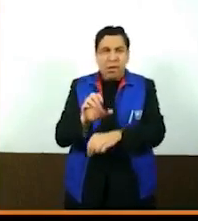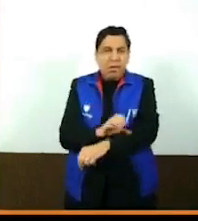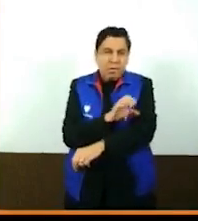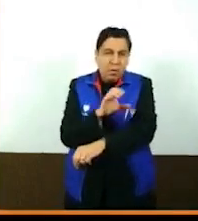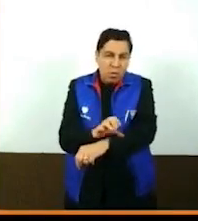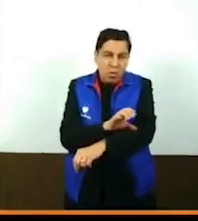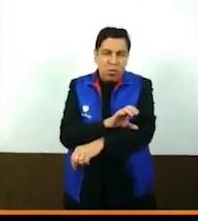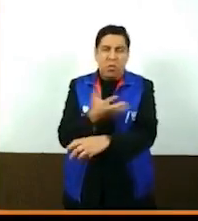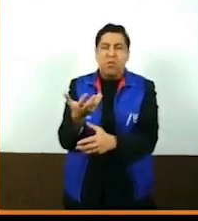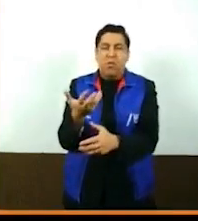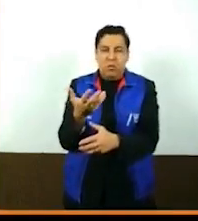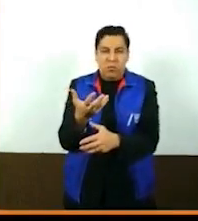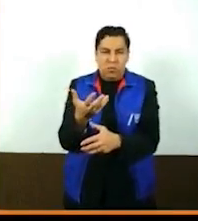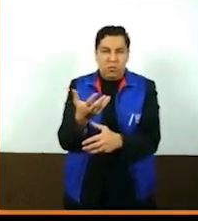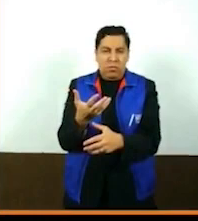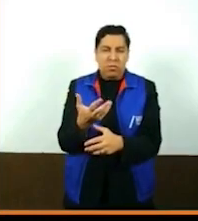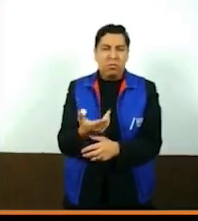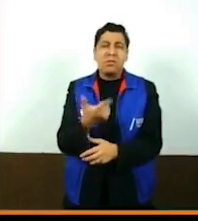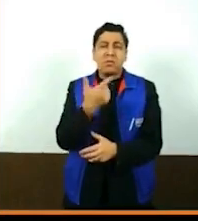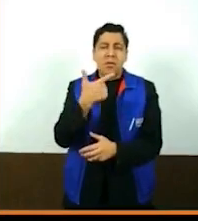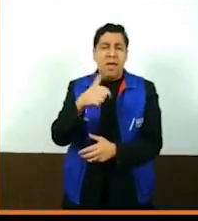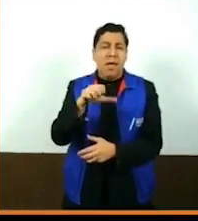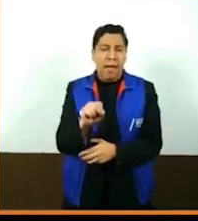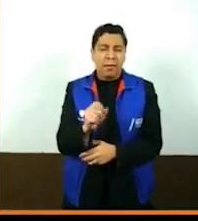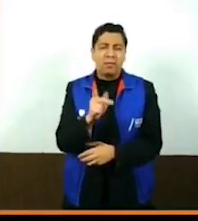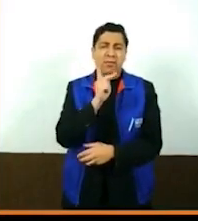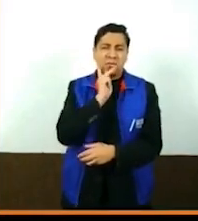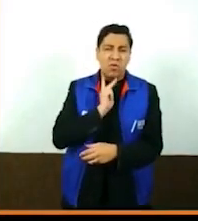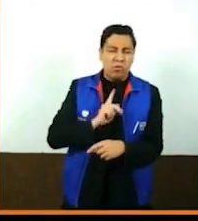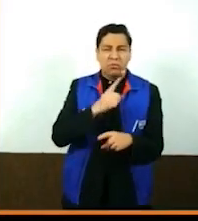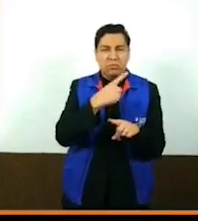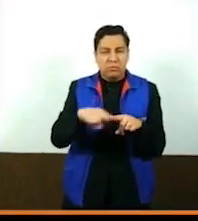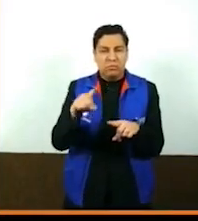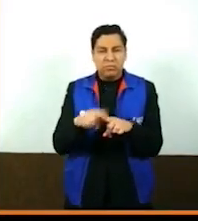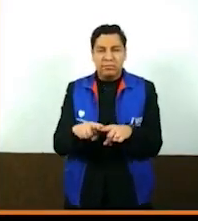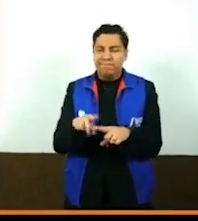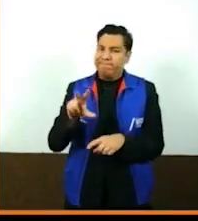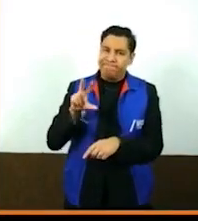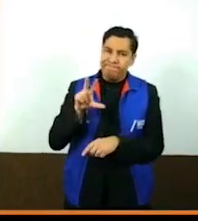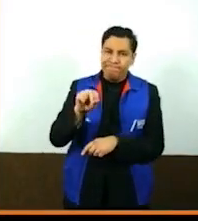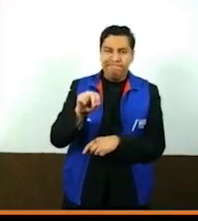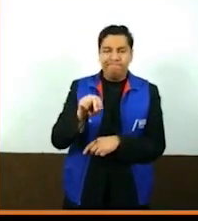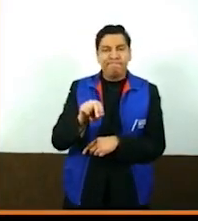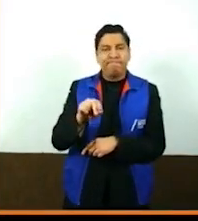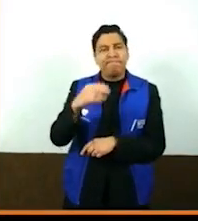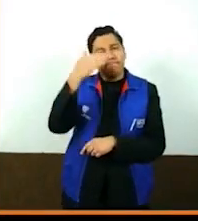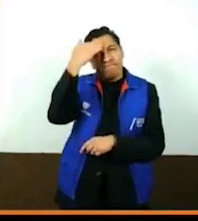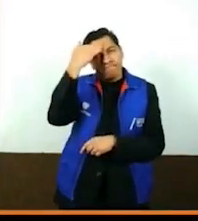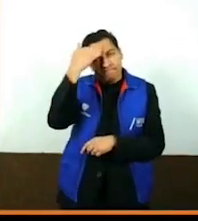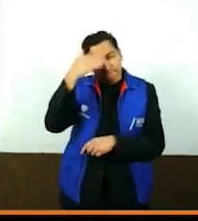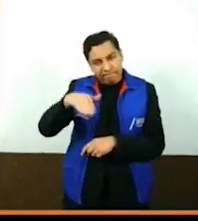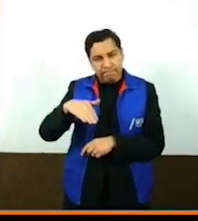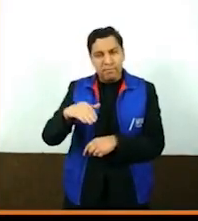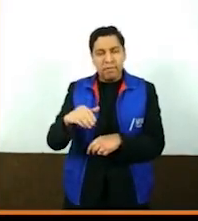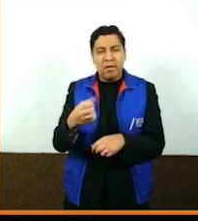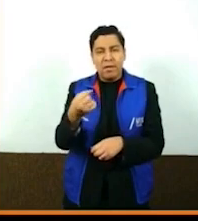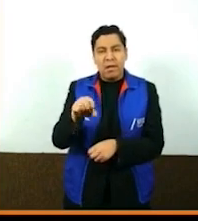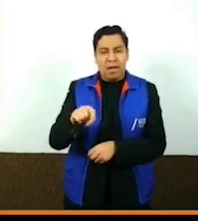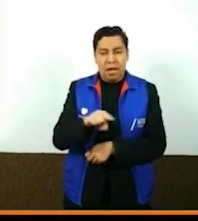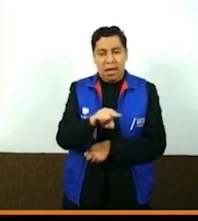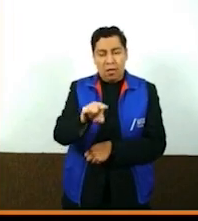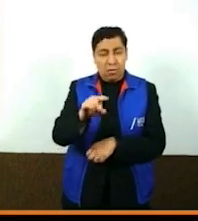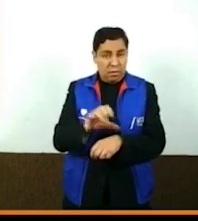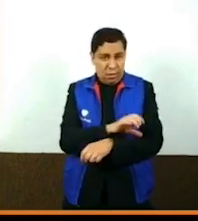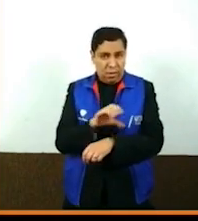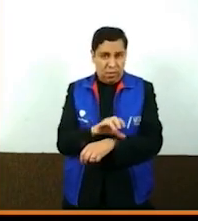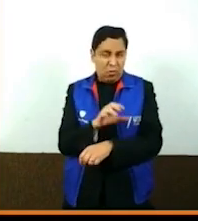Porque somos muy conscientes de que los autos eléctricos sabemos que es el futuro de la movilidad, pero también tenemos